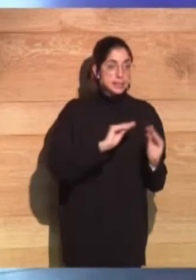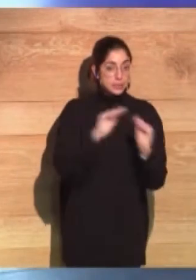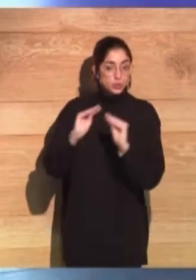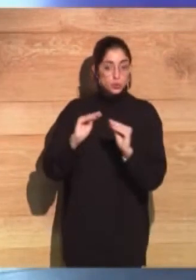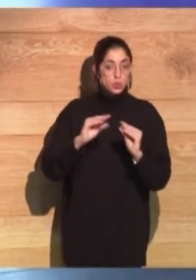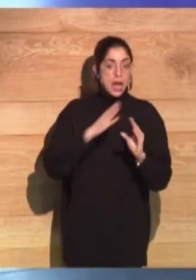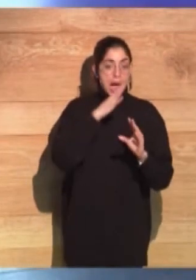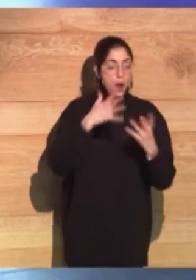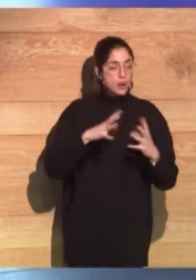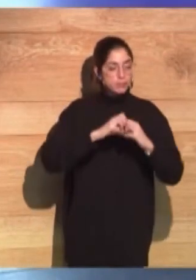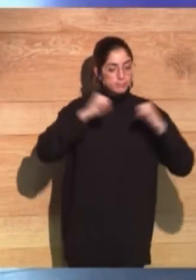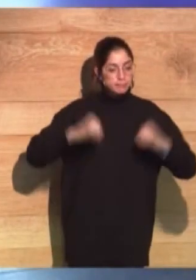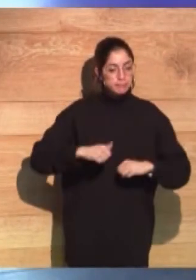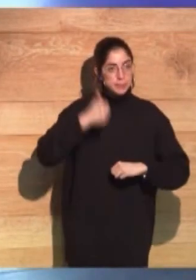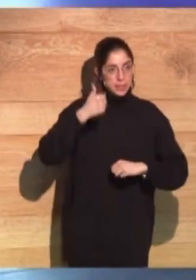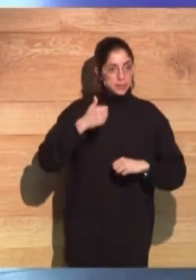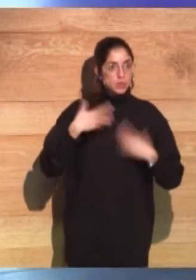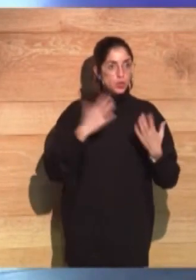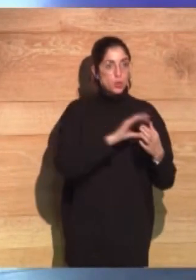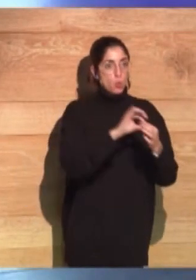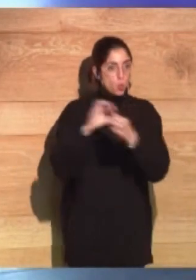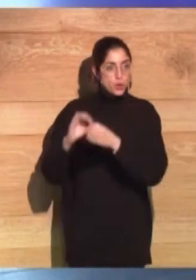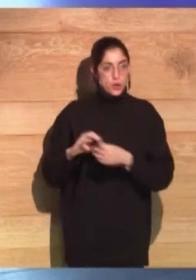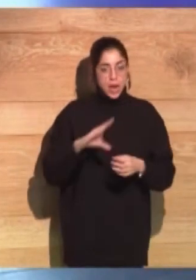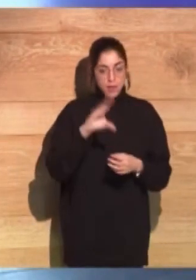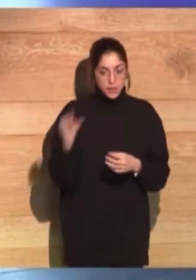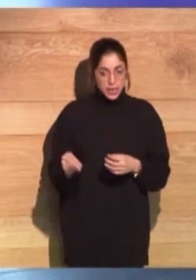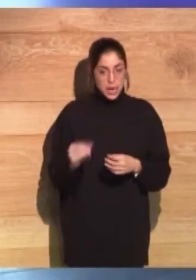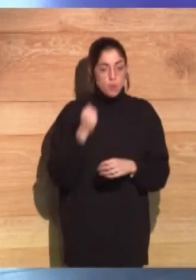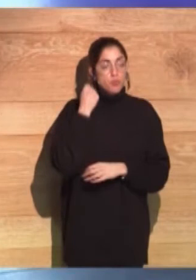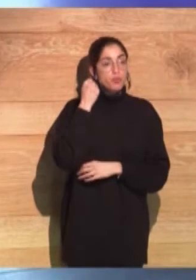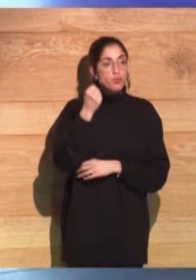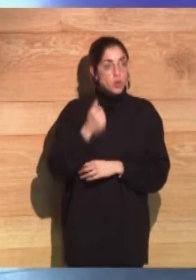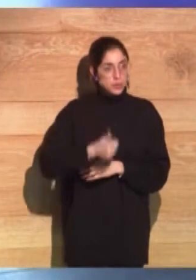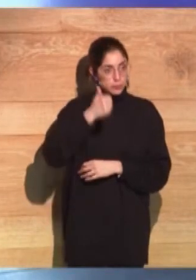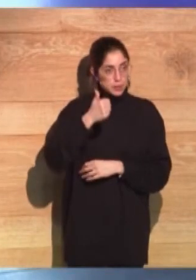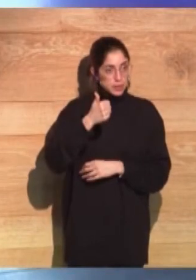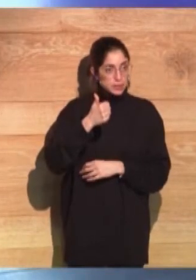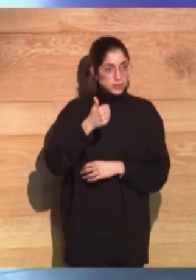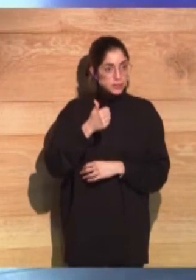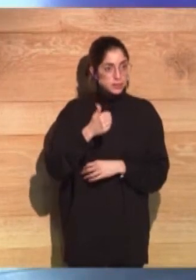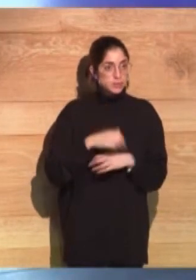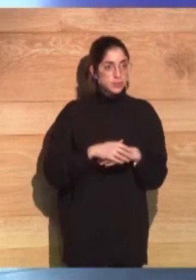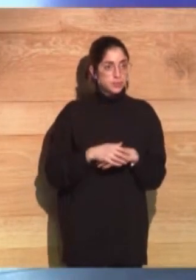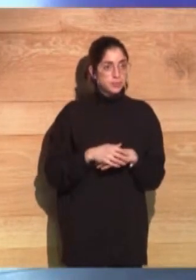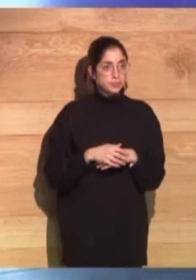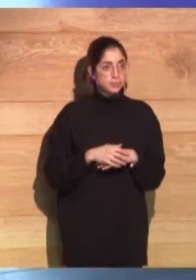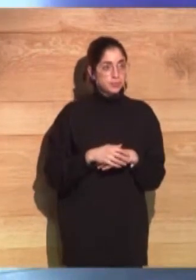Unión Africana es también más fuerte de lo que era.